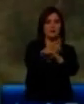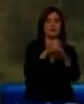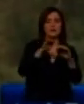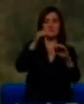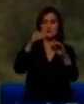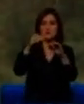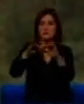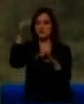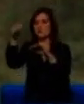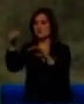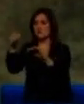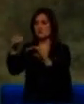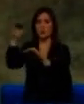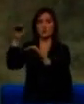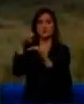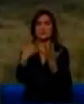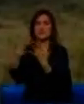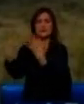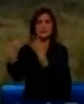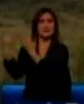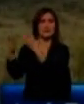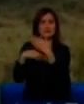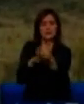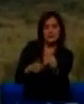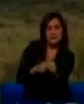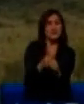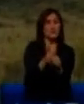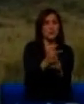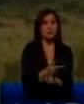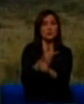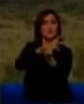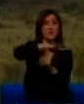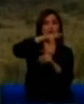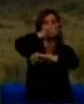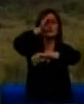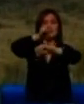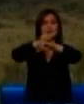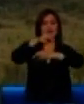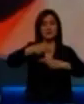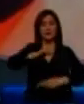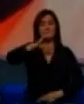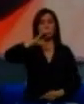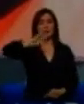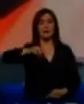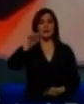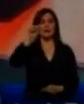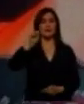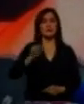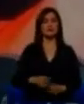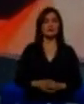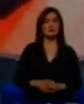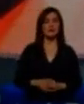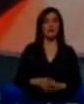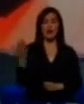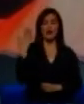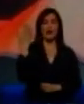Abiuco, zona de bosque primario y recarga hídrica, muy cerca a la zona protegida del Parque Nacional Cajas. Es una disposición que hemos tenido ya del señor alcalde